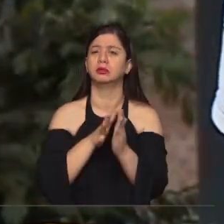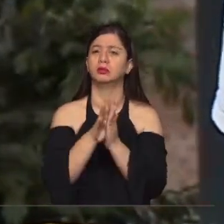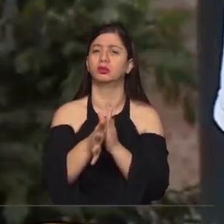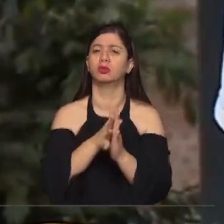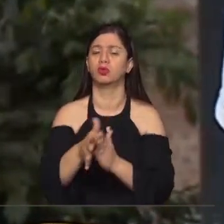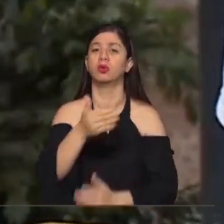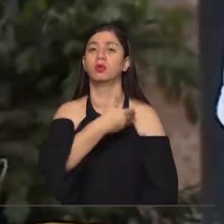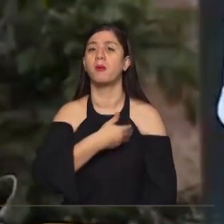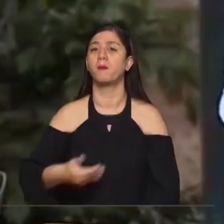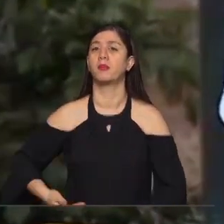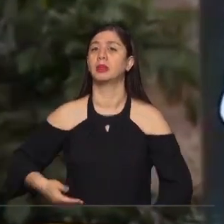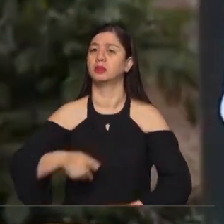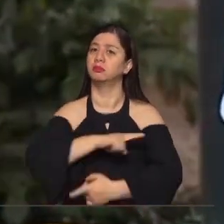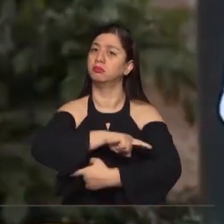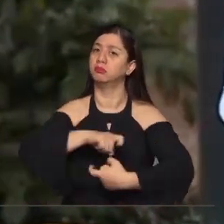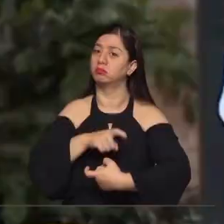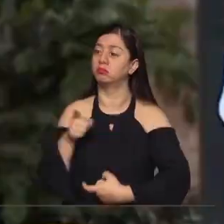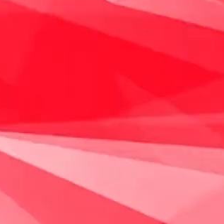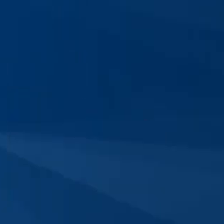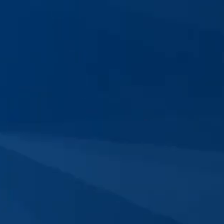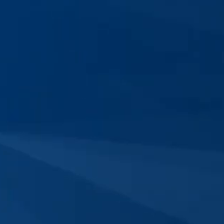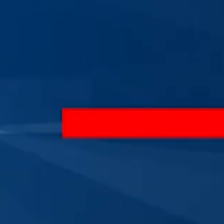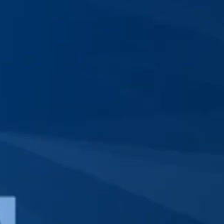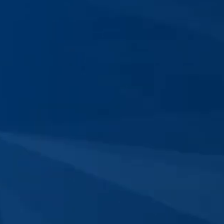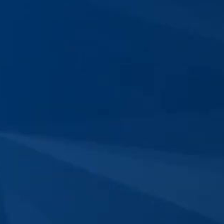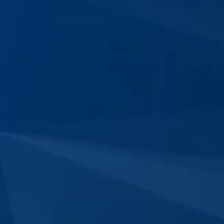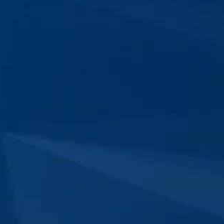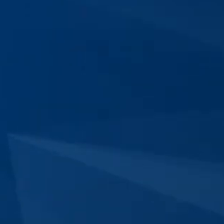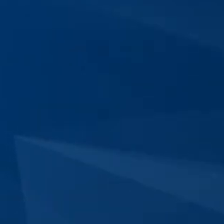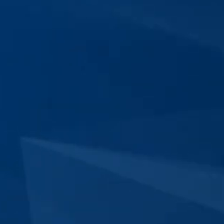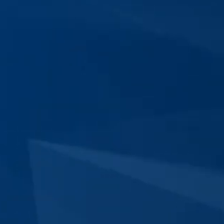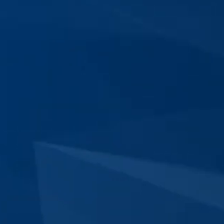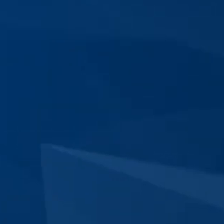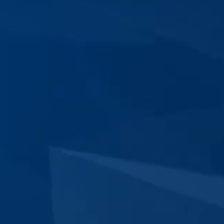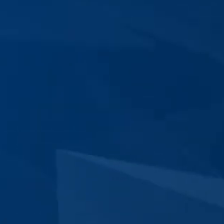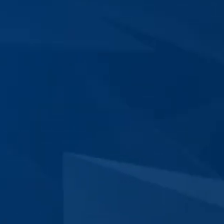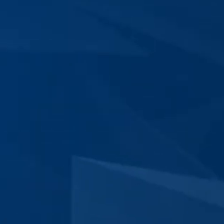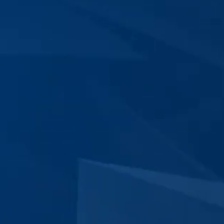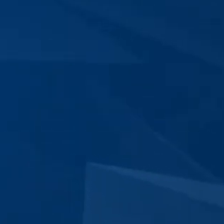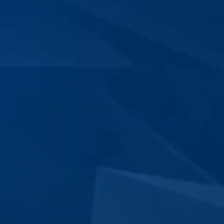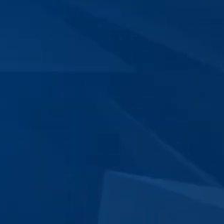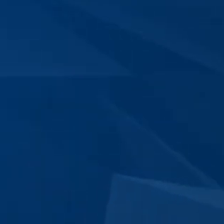presidente de Metrocable la versión de la entidad.